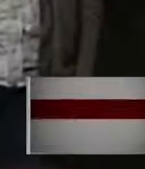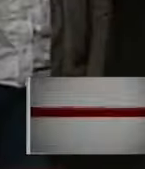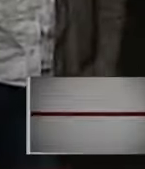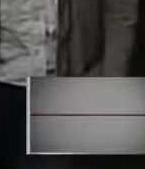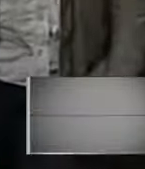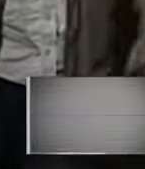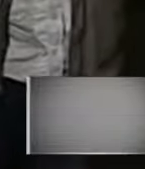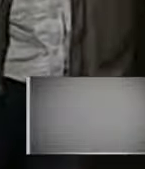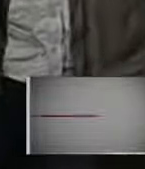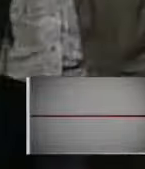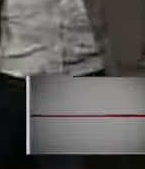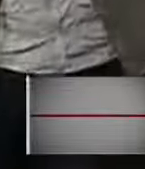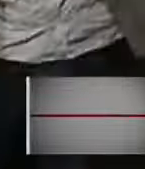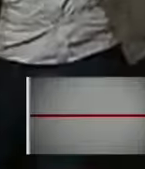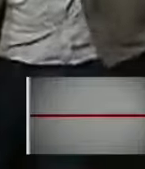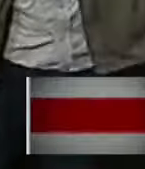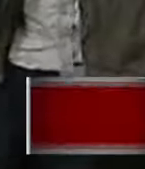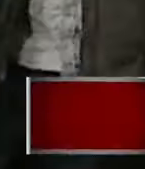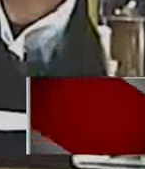José Isidro Serpa Colina.